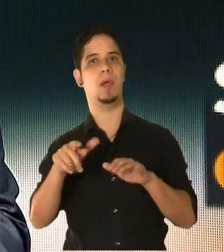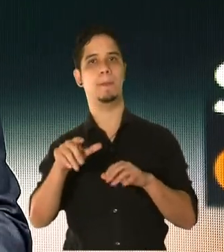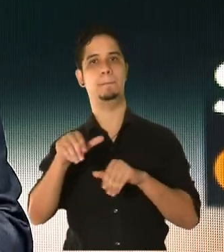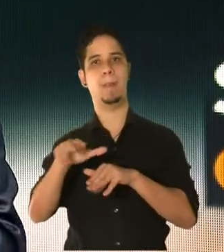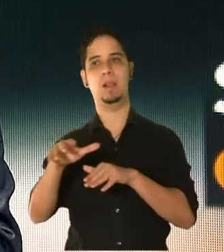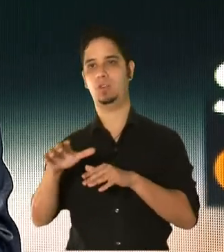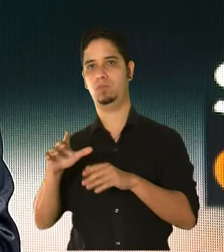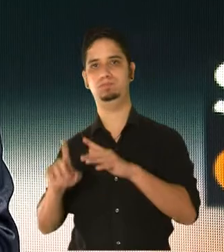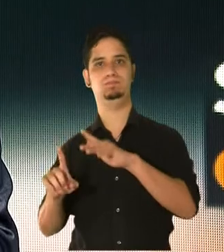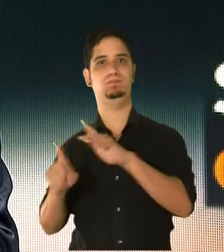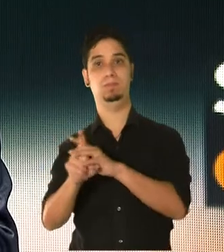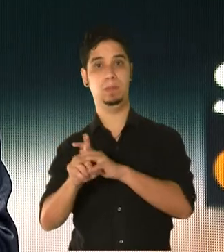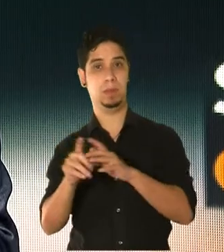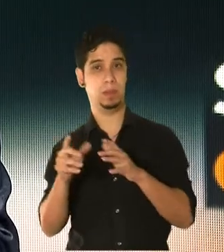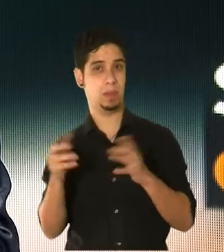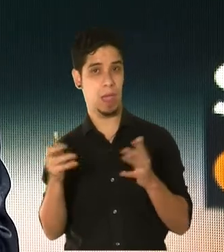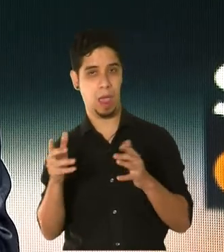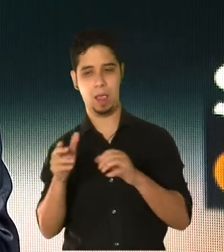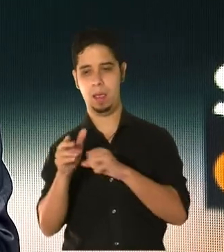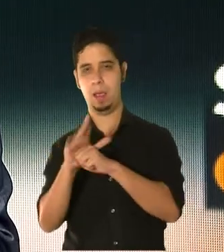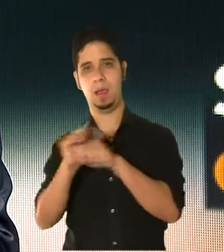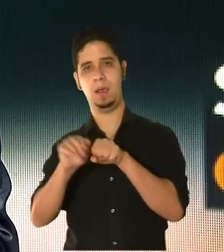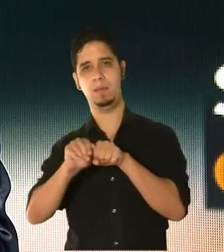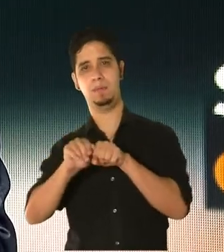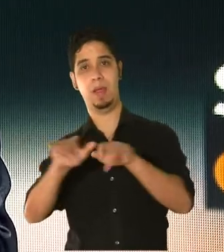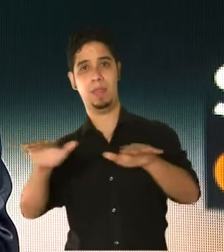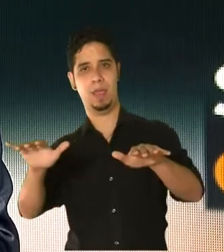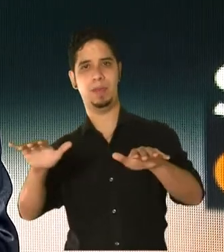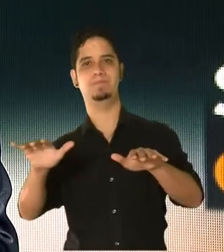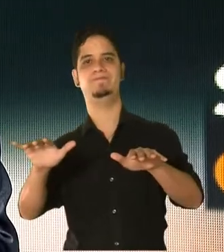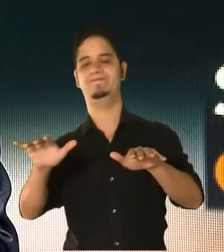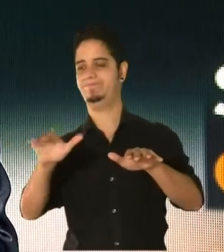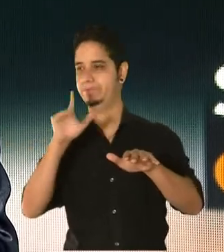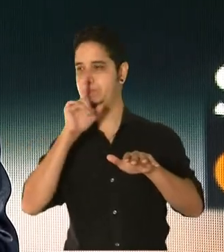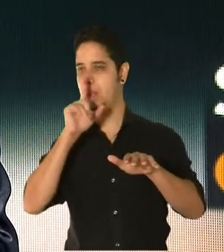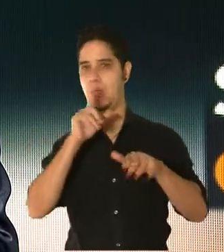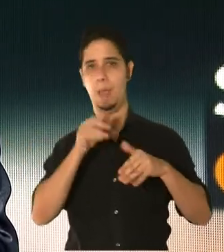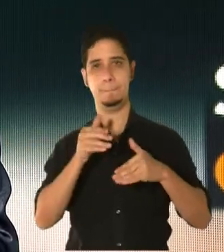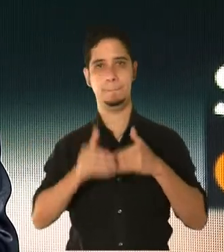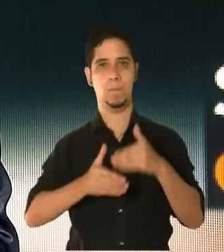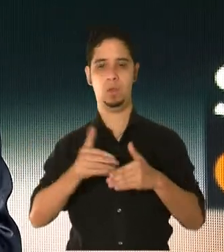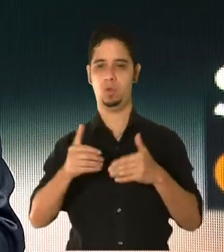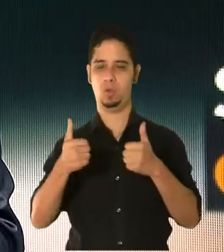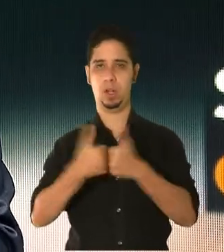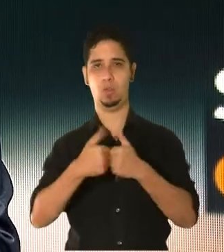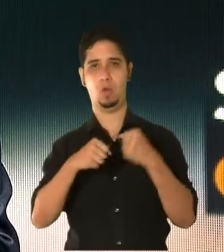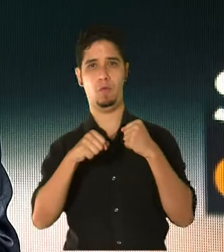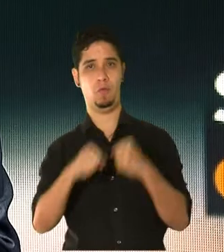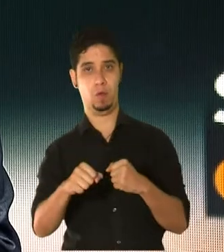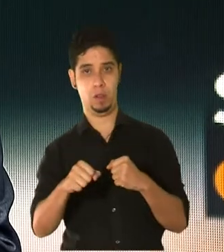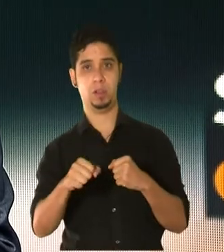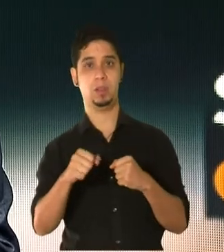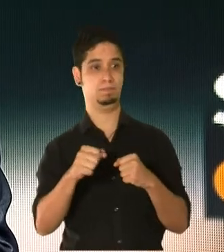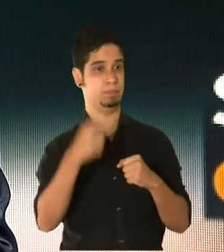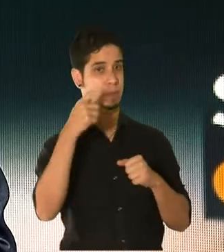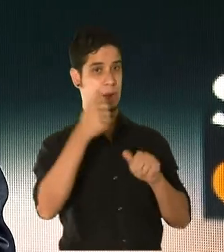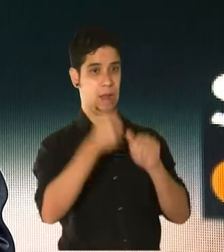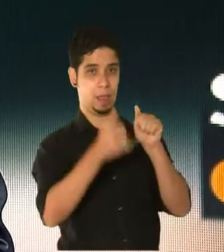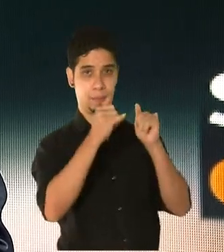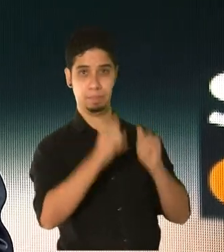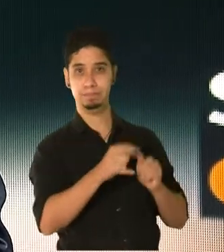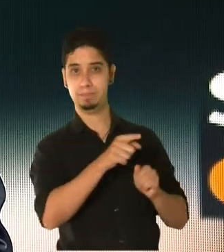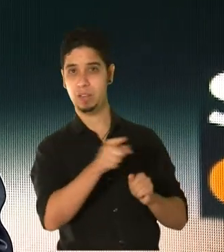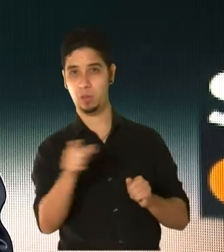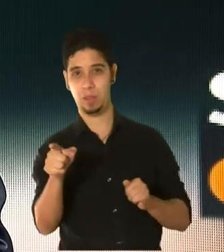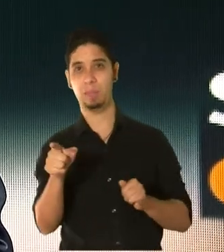obviamente estamos cumpliendo un año con ella y ha sido pues un reto grandísimo tanto individual como persona como ciudadano y